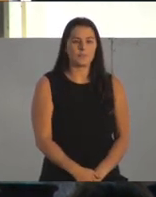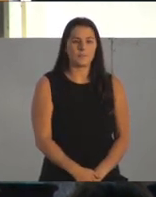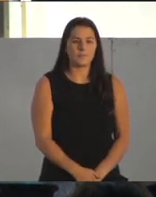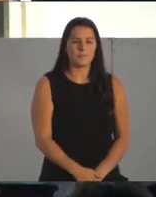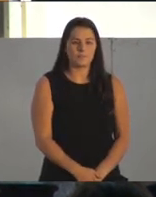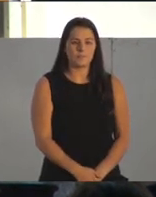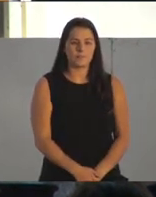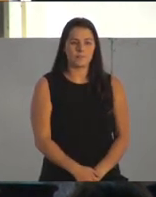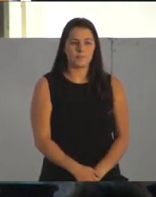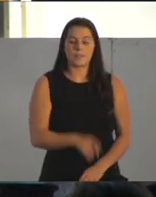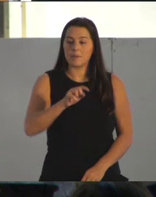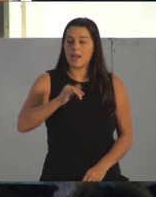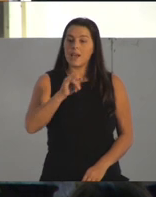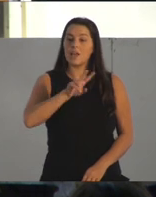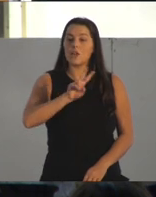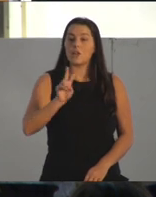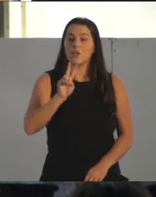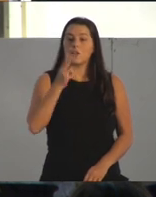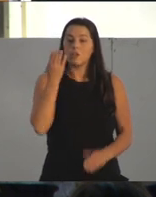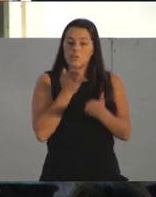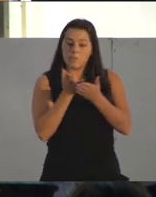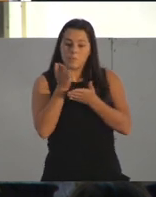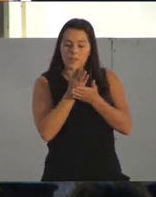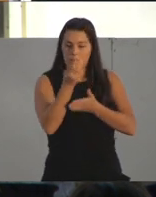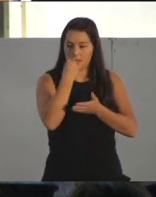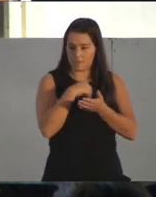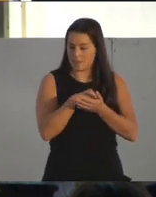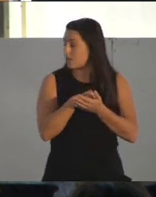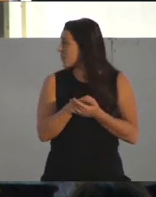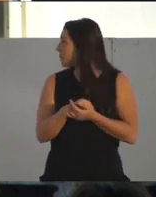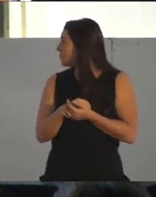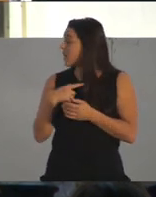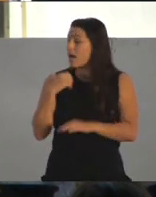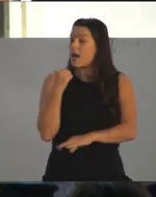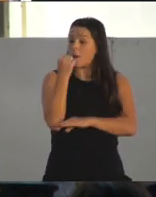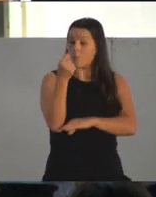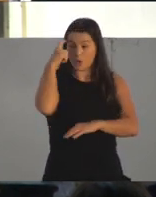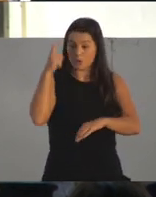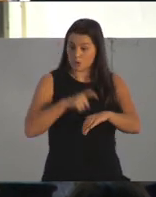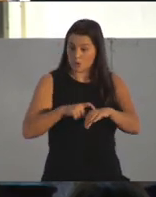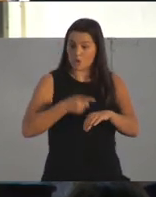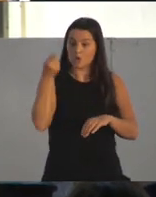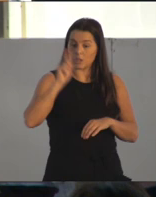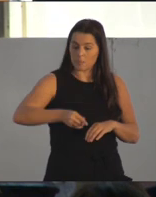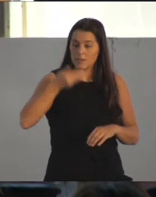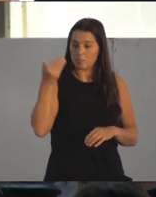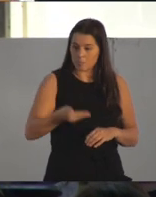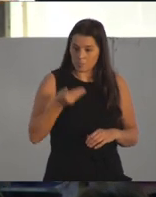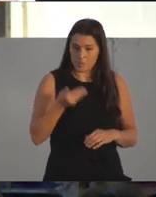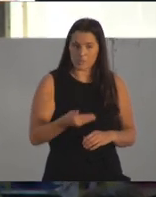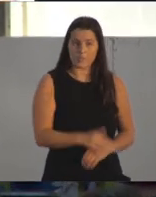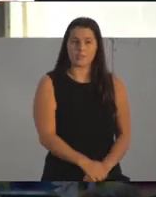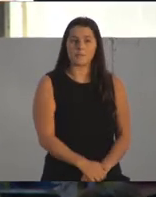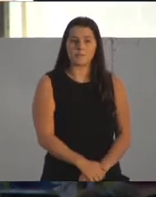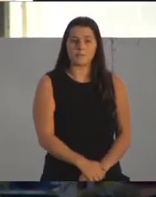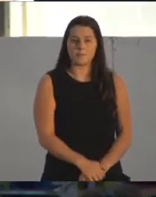más, que son el apoyo a la familia y el apoyo psicológico. En esos momentos, por ejemplo, en el paso a la gastrostomía, en